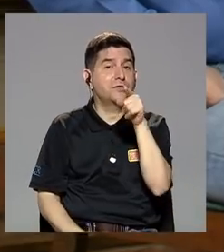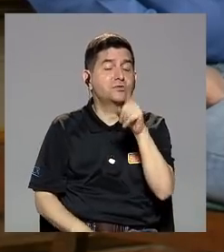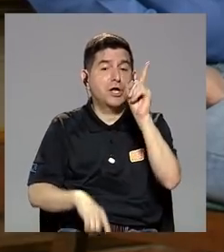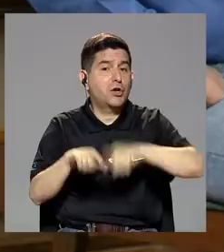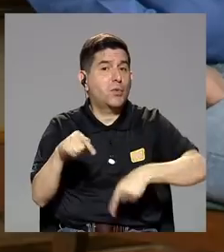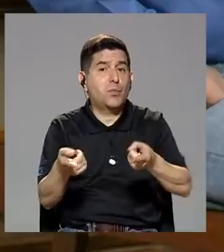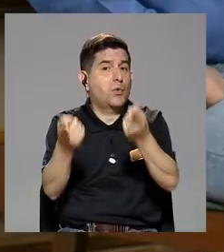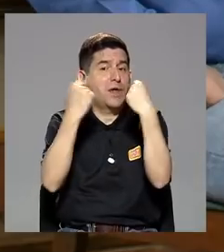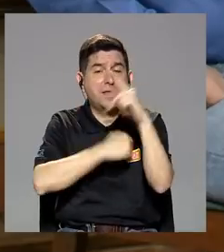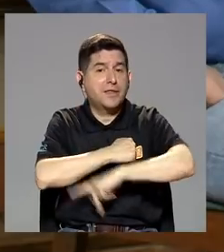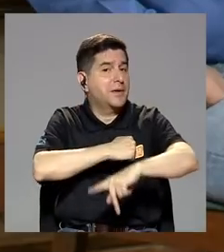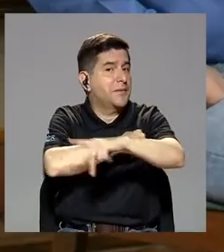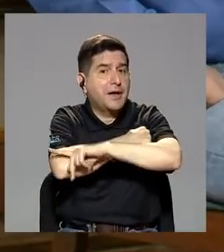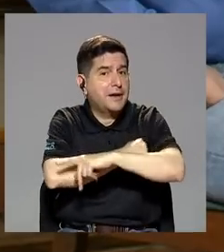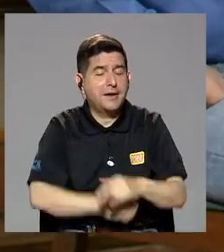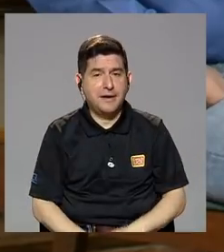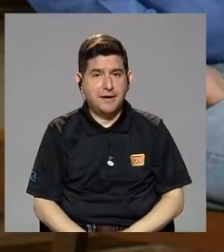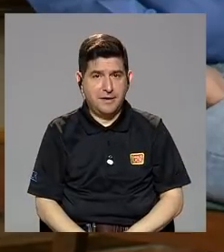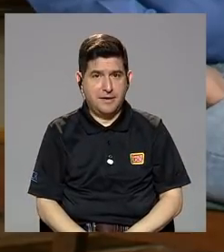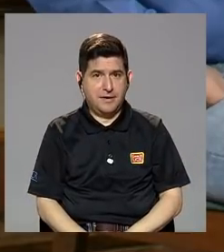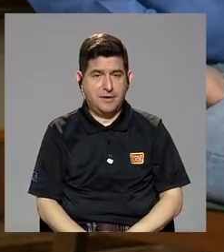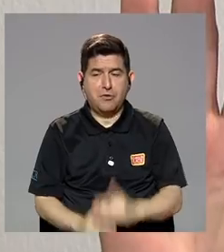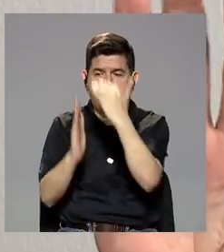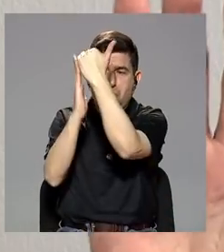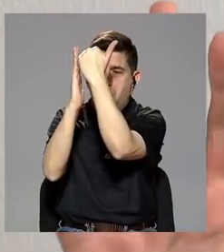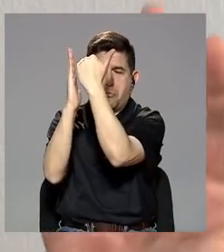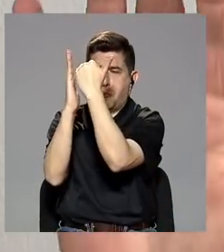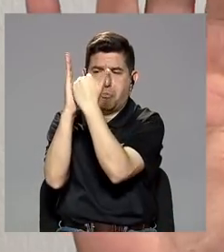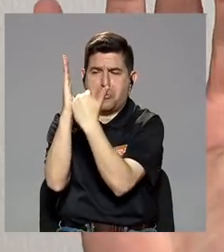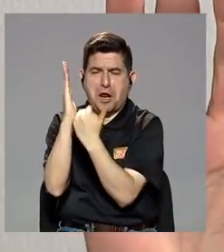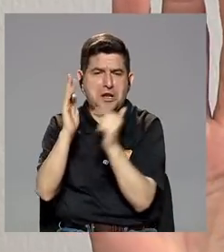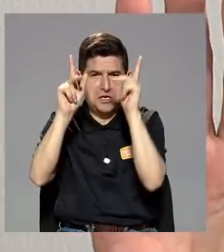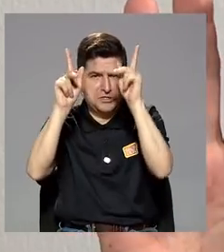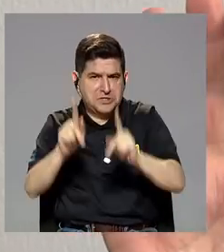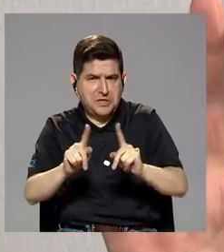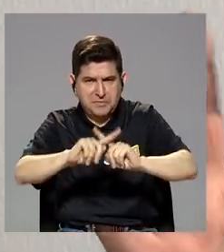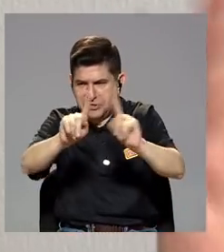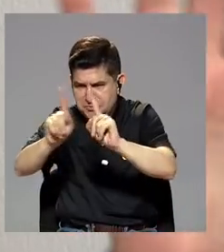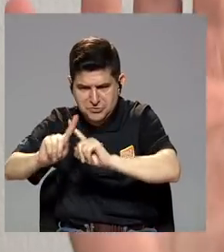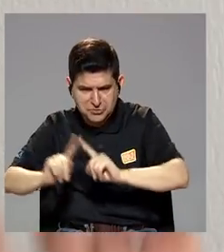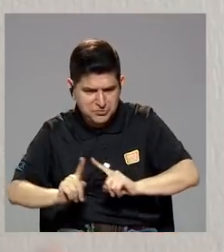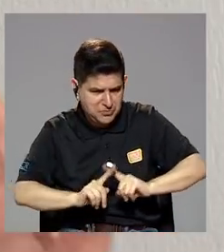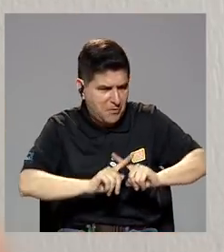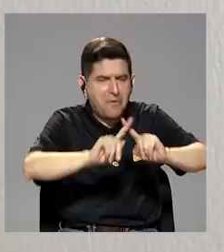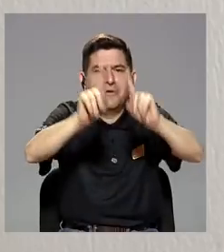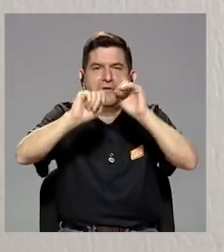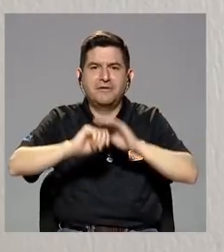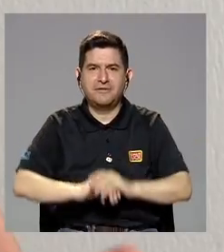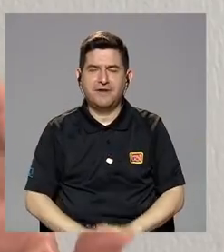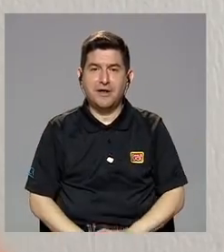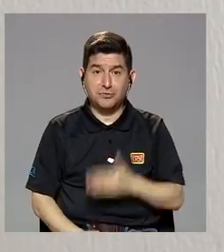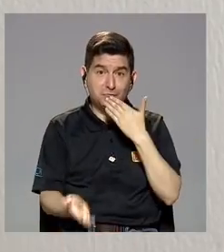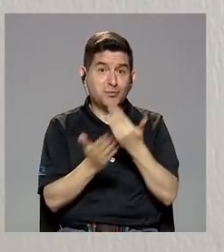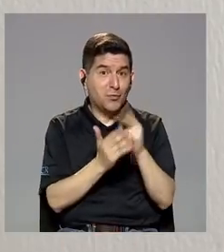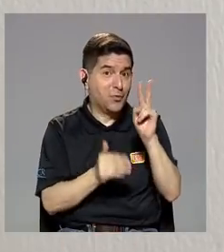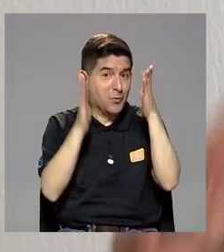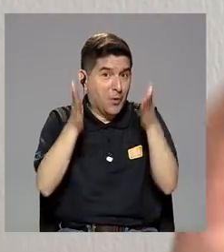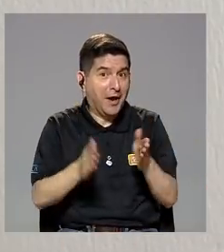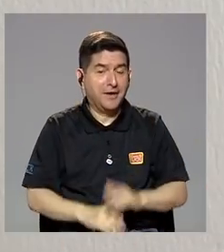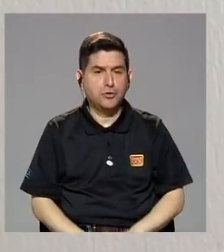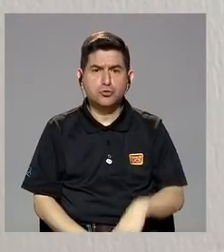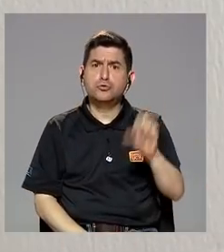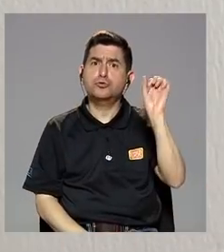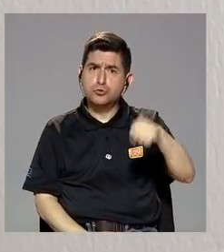que usted no puede volver al país con los quilapayún con él su villagra con el inti illimani usted está muy buena compañía